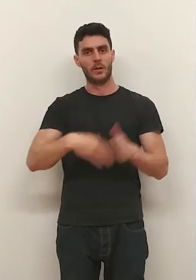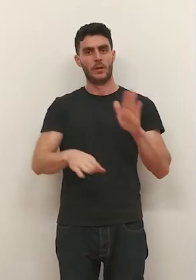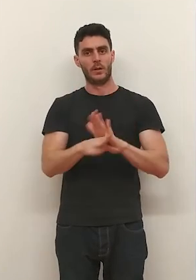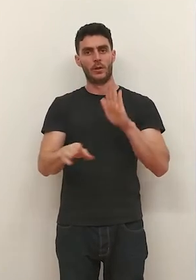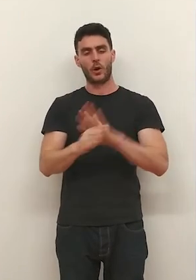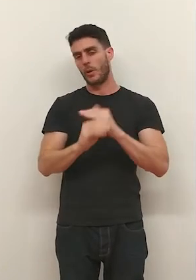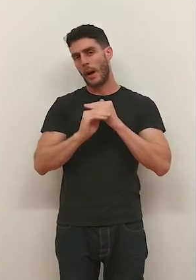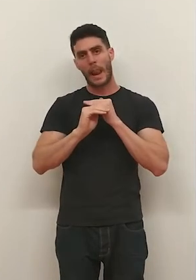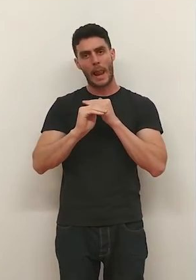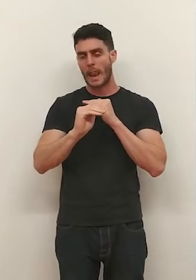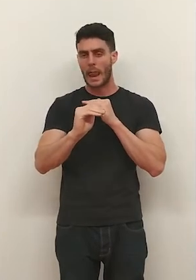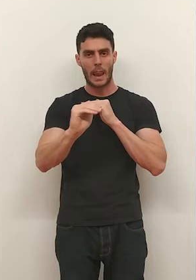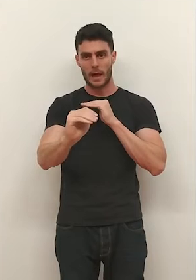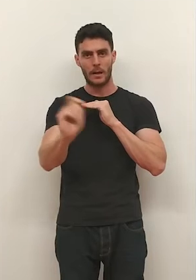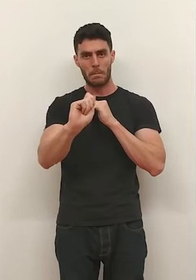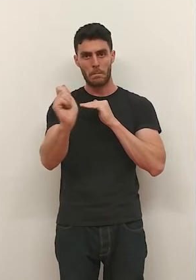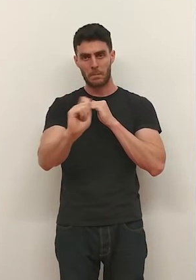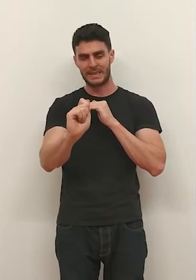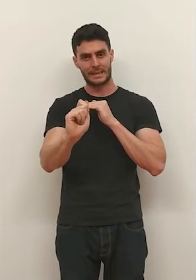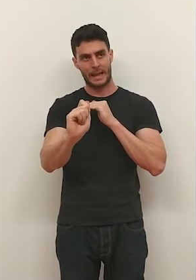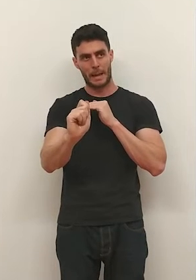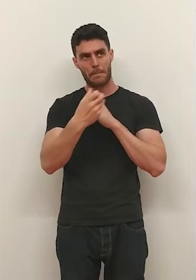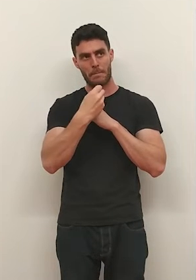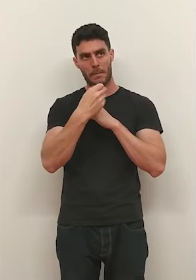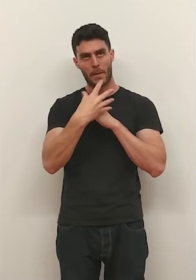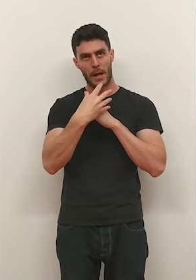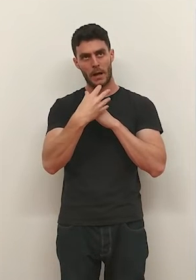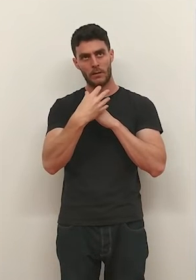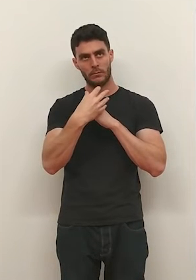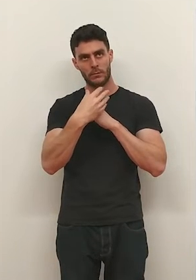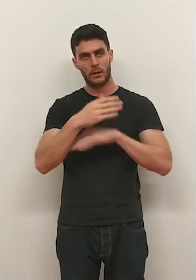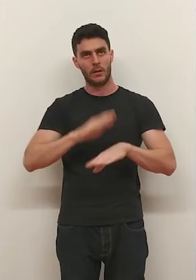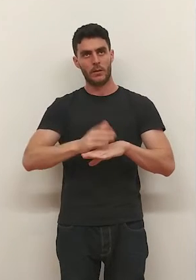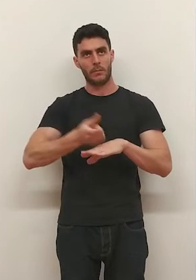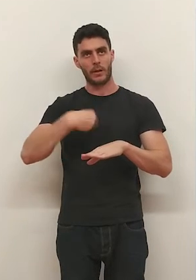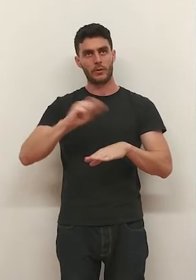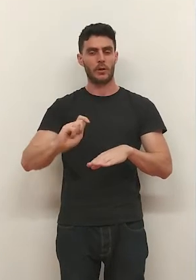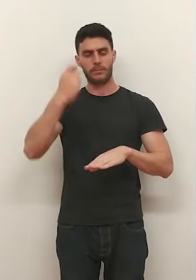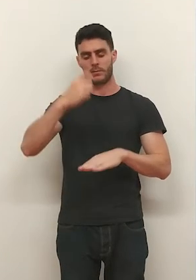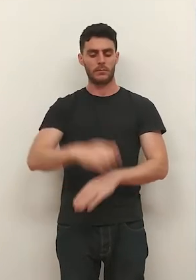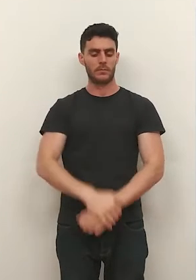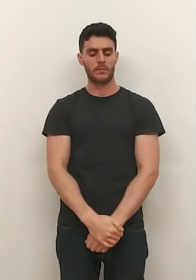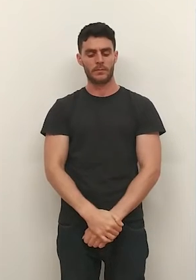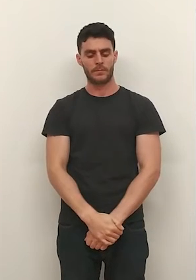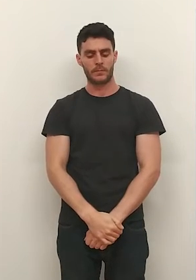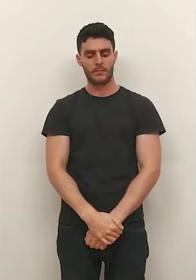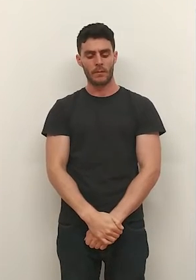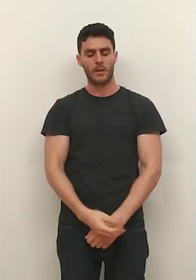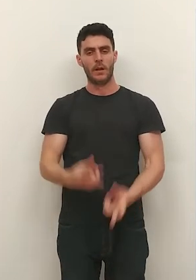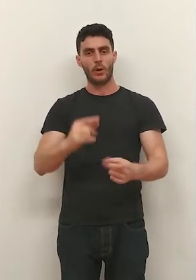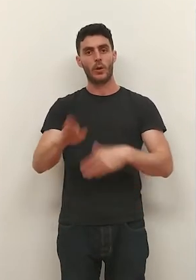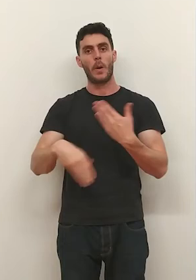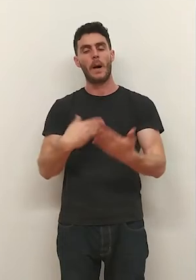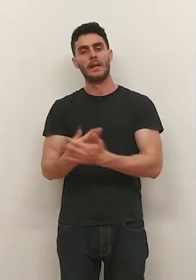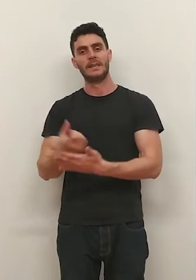con la línea mantenida desde los meses en primavera, para nosotros sería todo un éxito. De